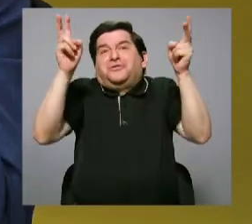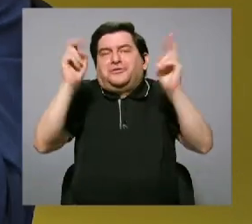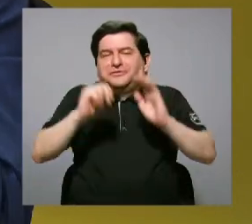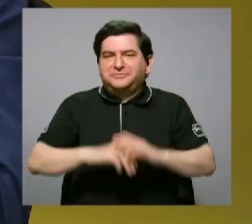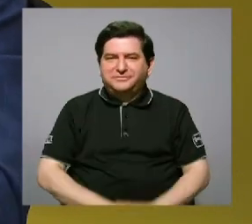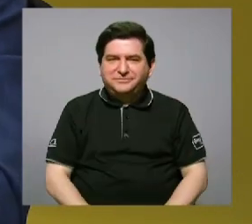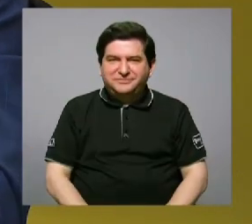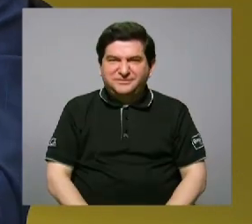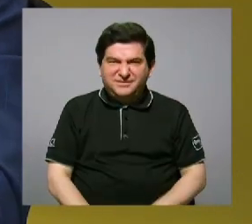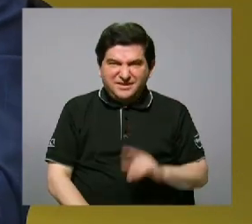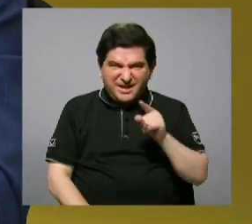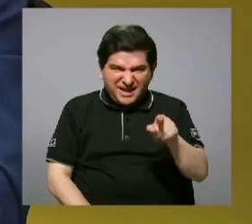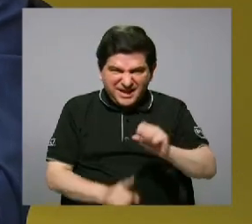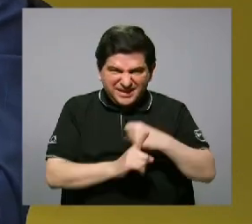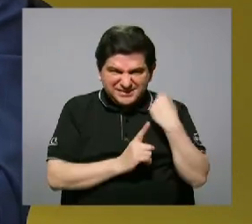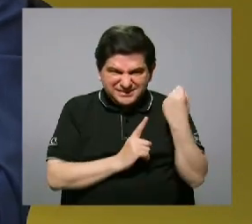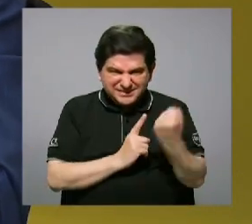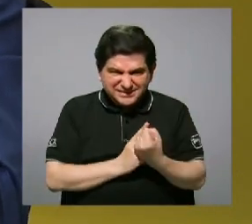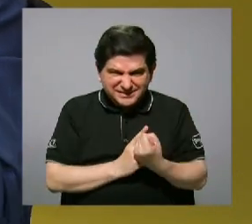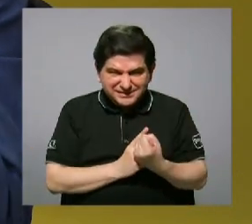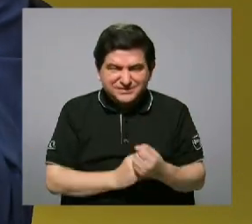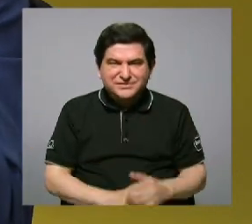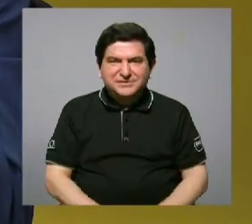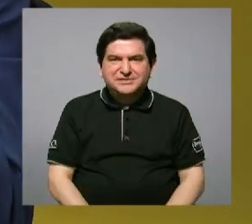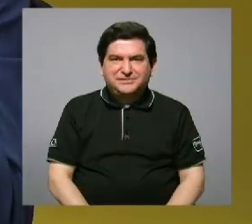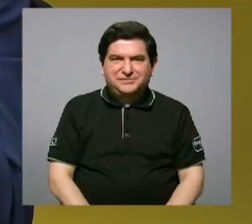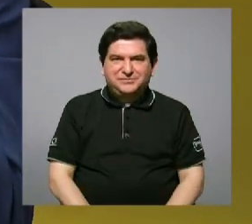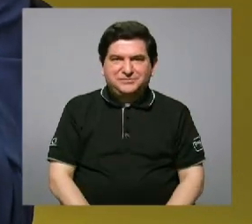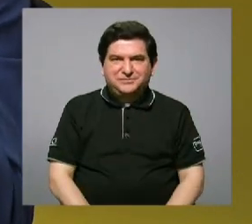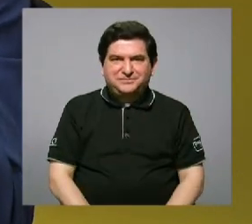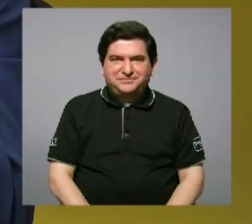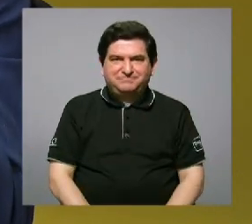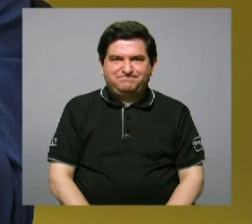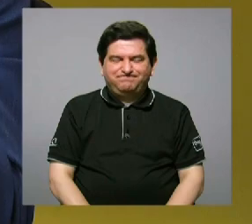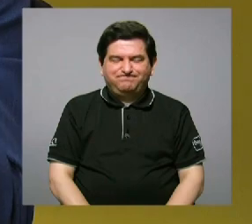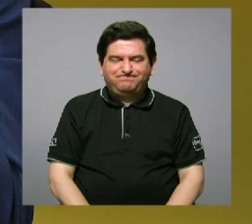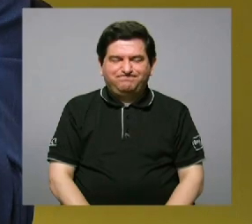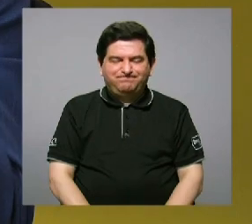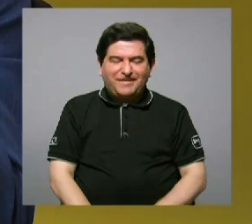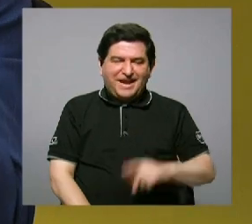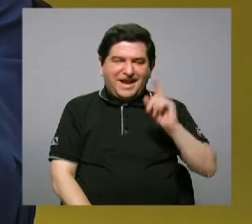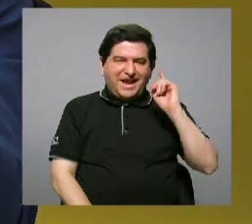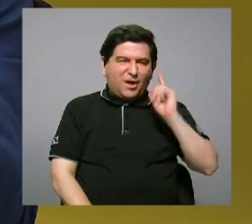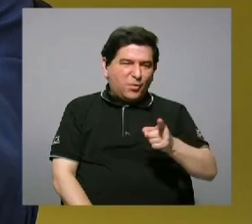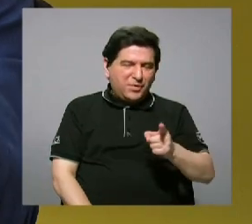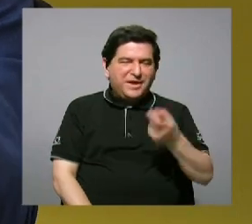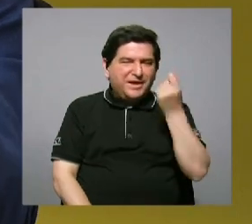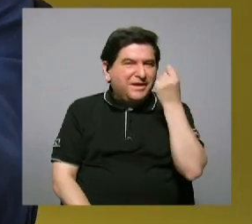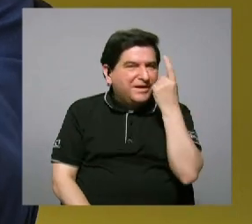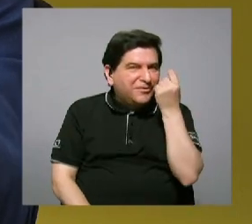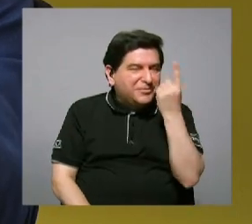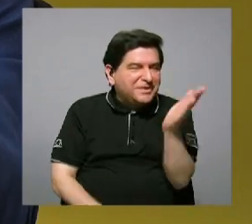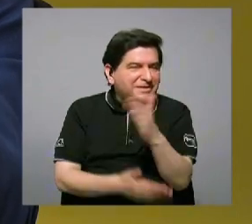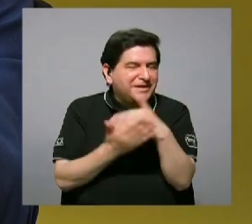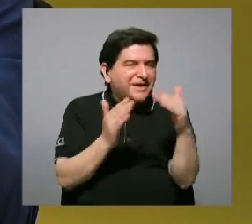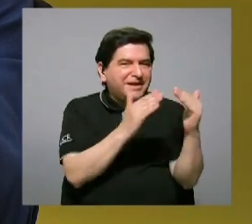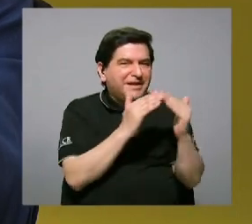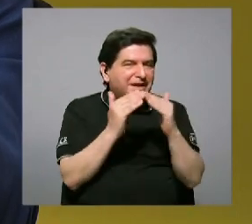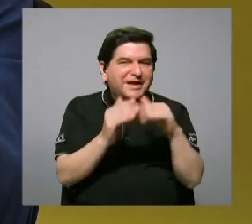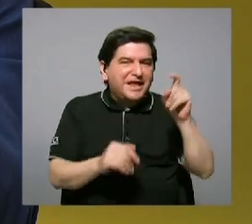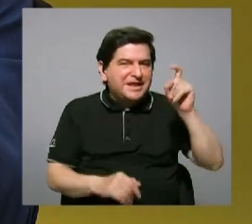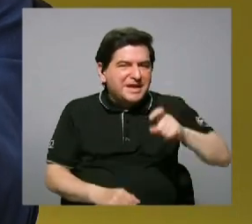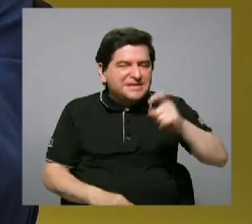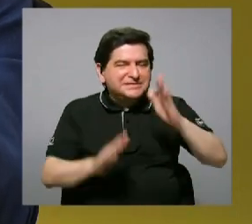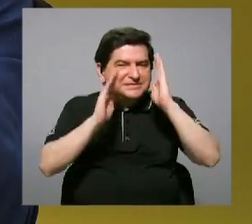esa es una situación que entonces obliga a entender de que hay una parte de la población que requiere